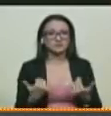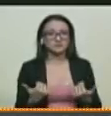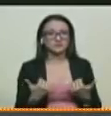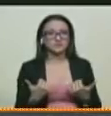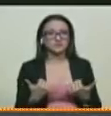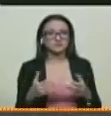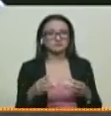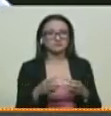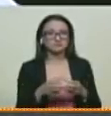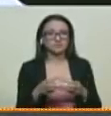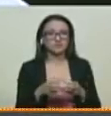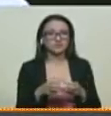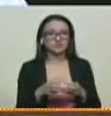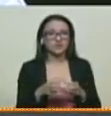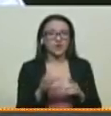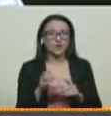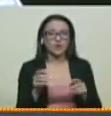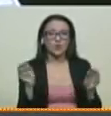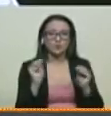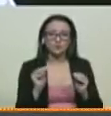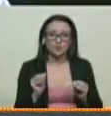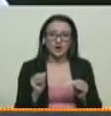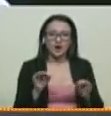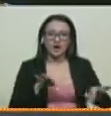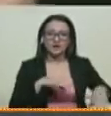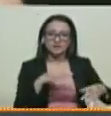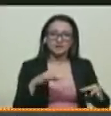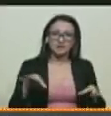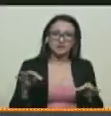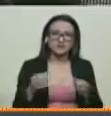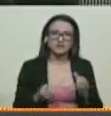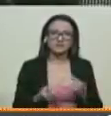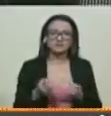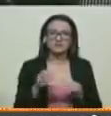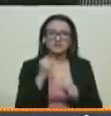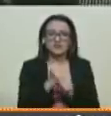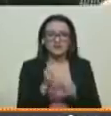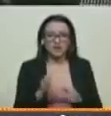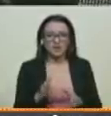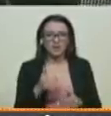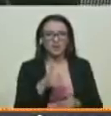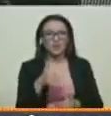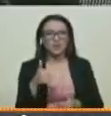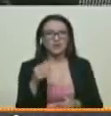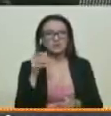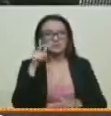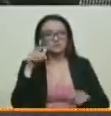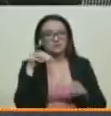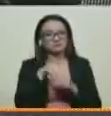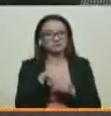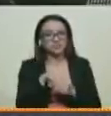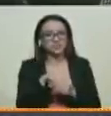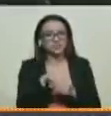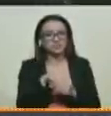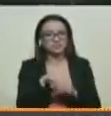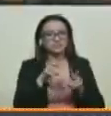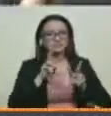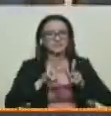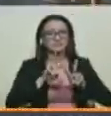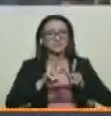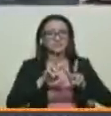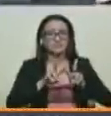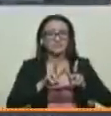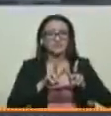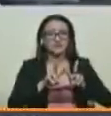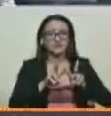un conjunto de cultores, artistas, creadores, trabajadores culturales, habitantes de la gran misión Vivienda